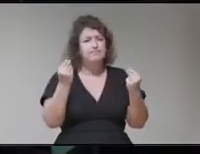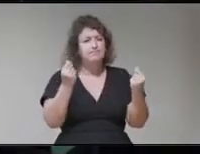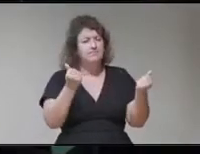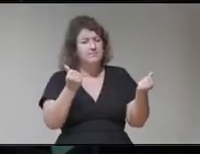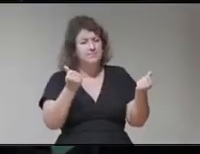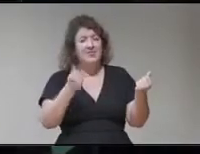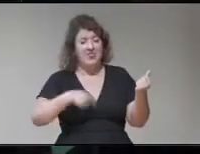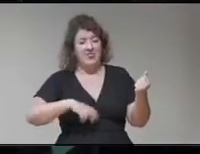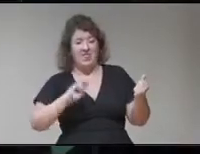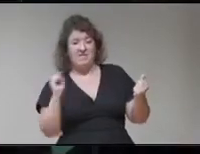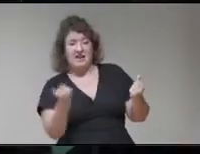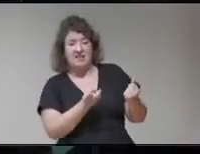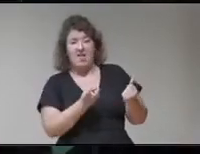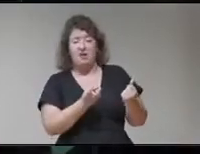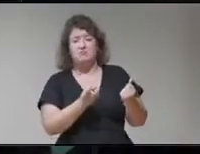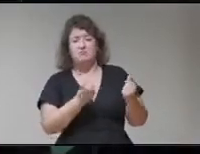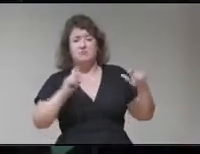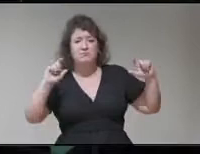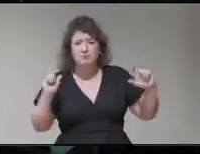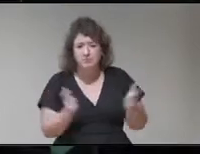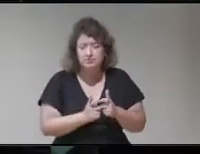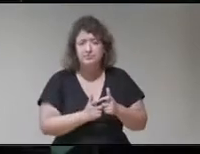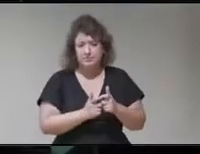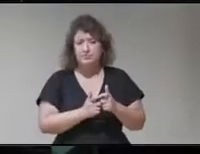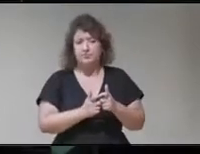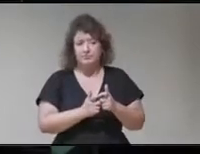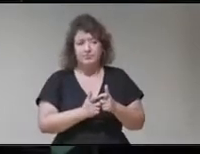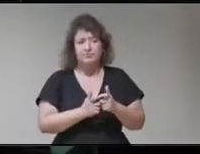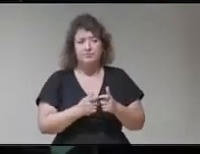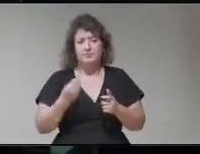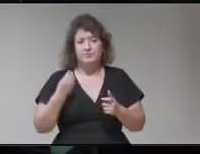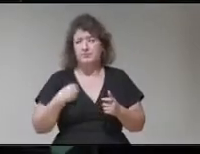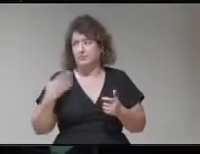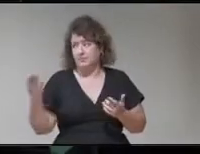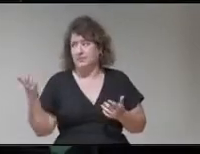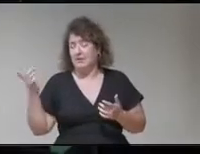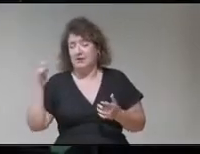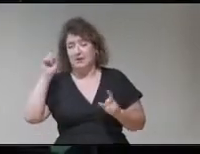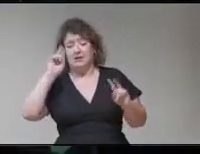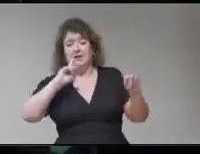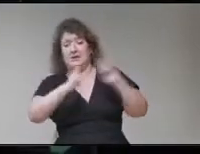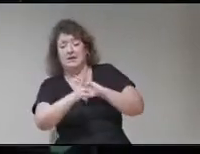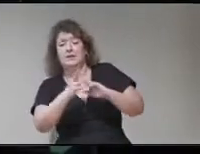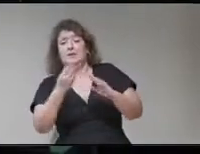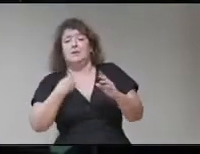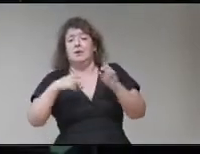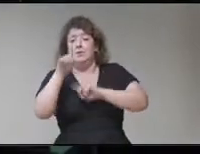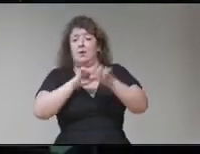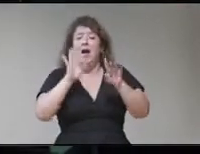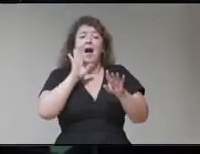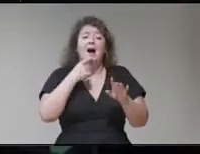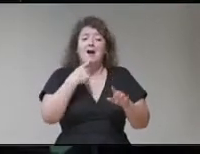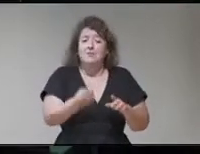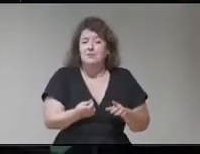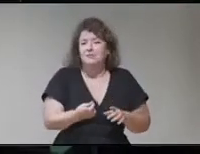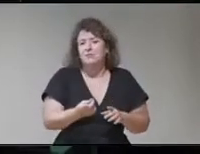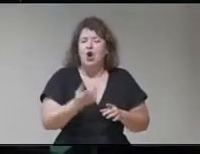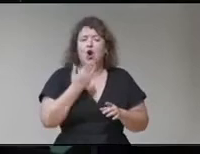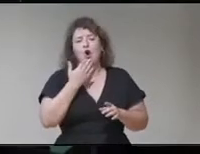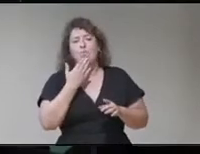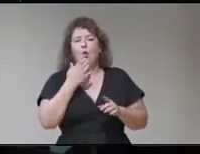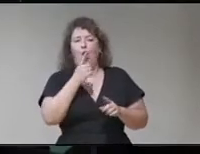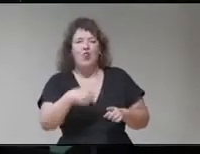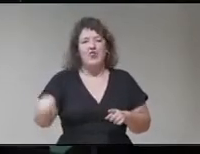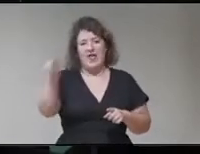en la diversidad y en las nutricionales. Claro, el problema es que aquí, como si dijésemos, tenemos un